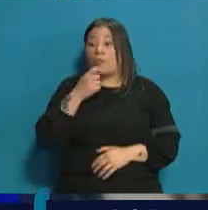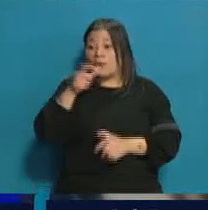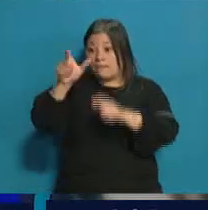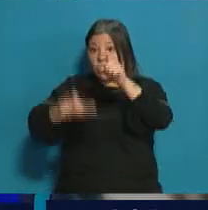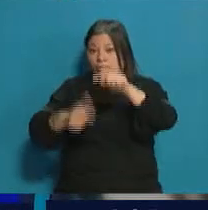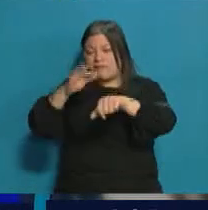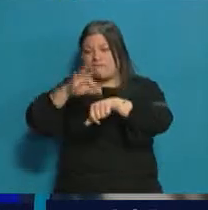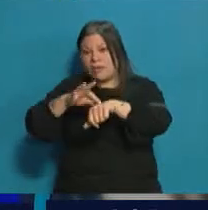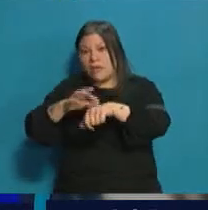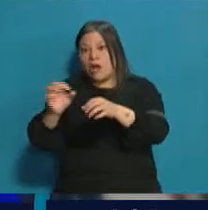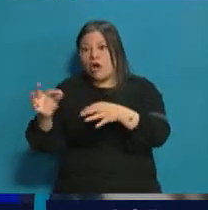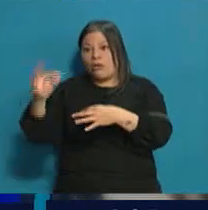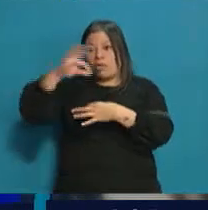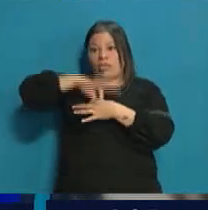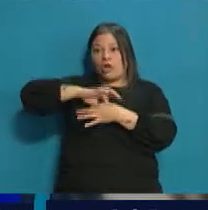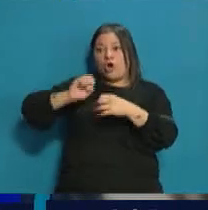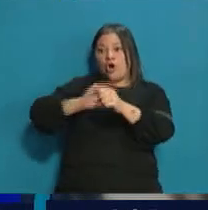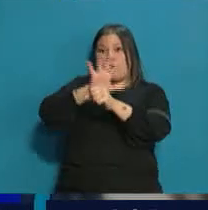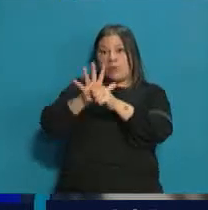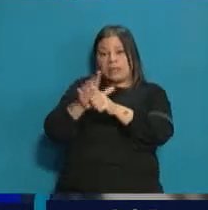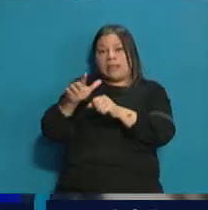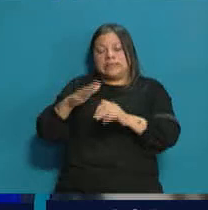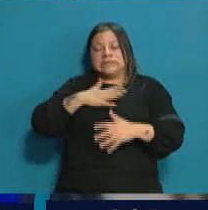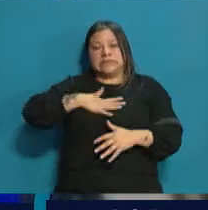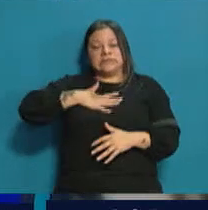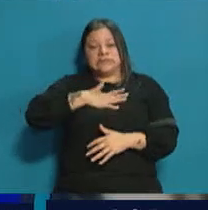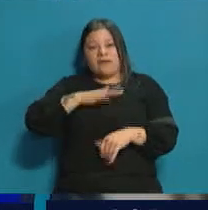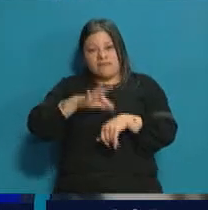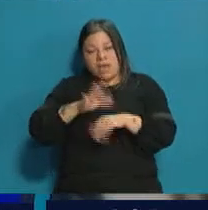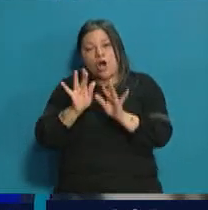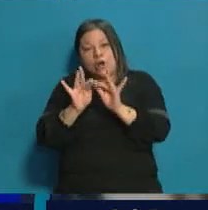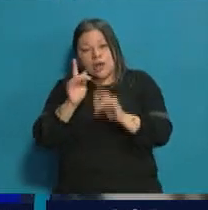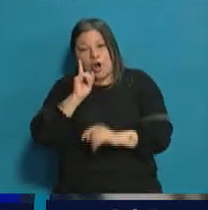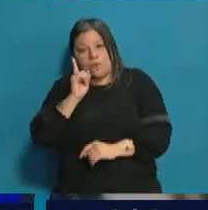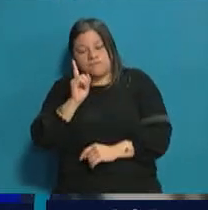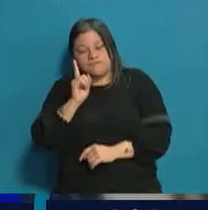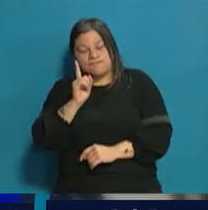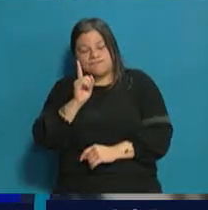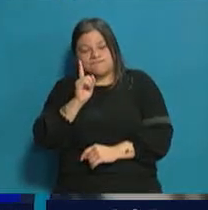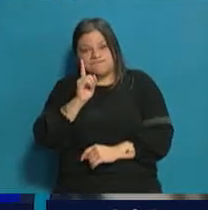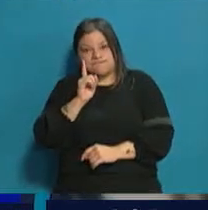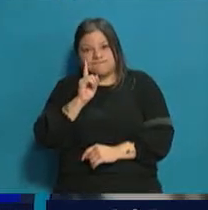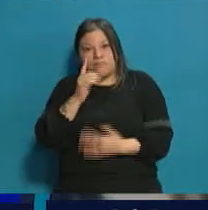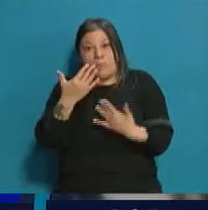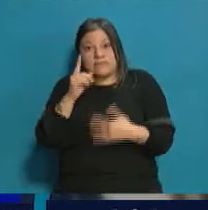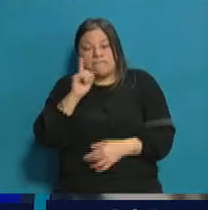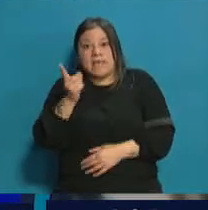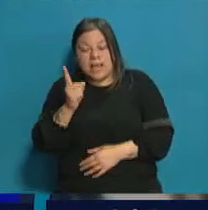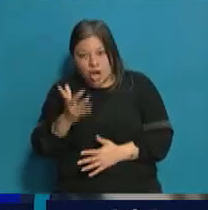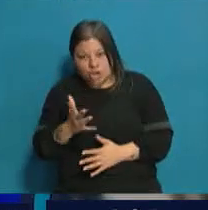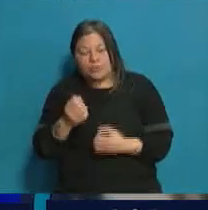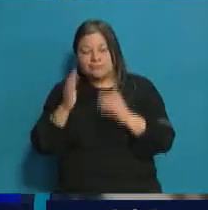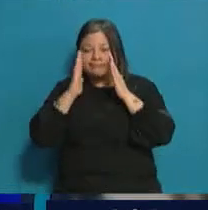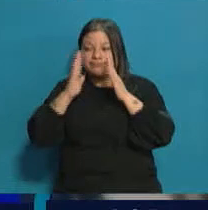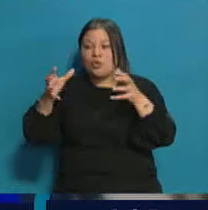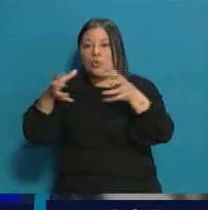contagien de COVID, tienen el riesgo de que se les complique la enfermedad, el cuadro de la enfermedad. Entonces, por eso se focaliza